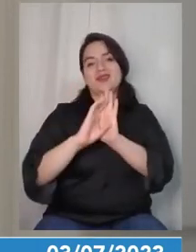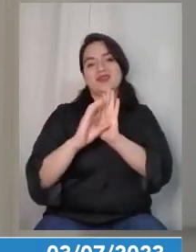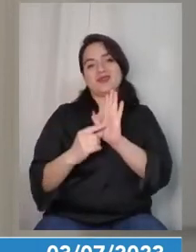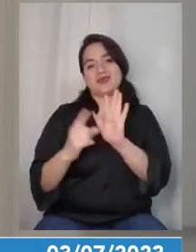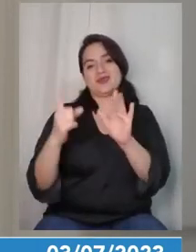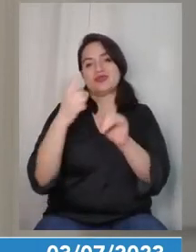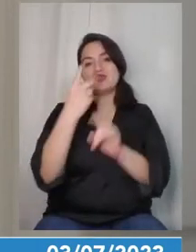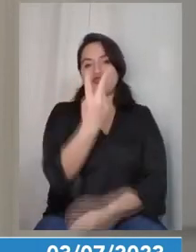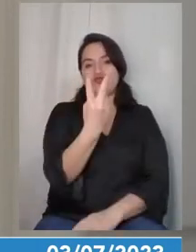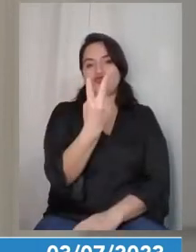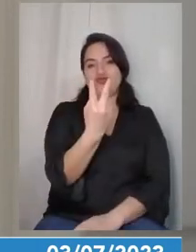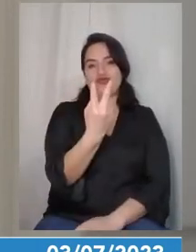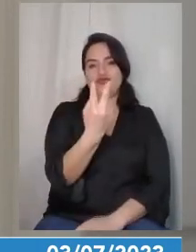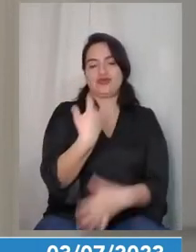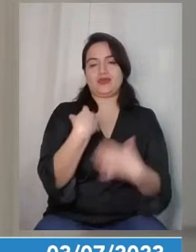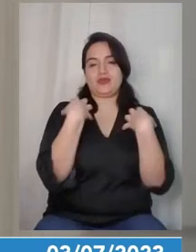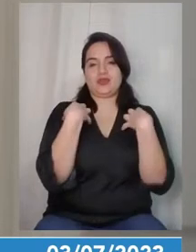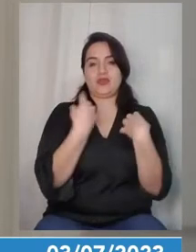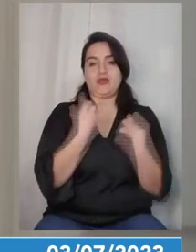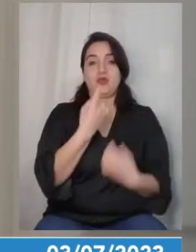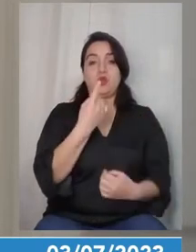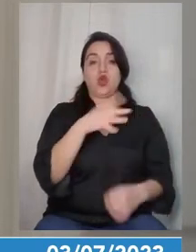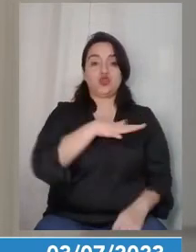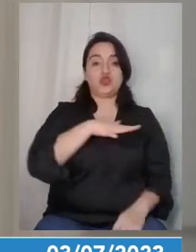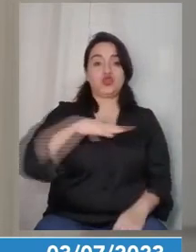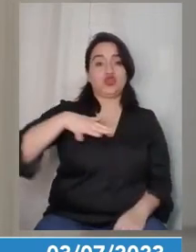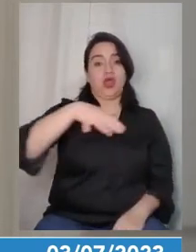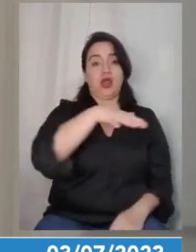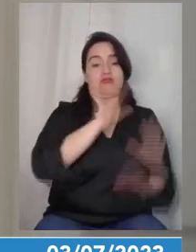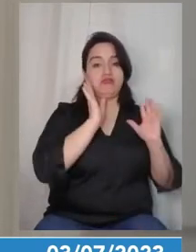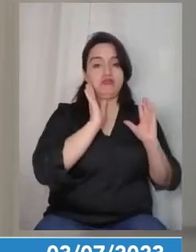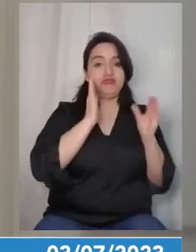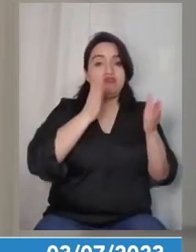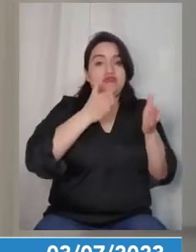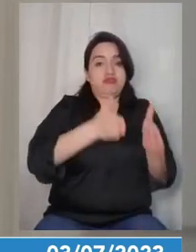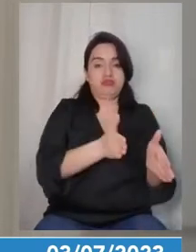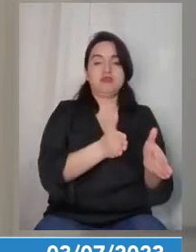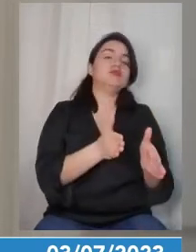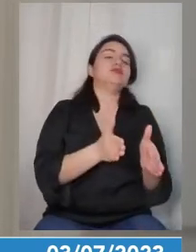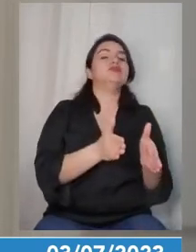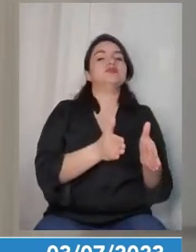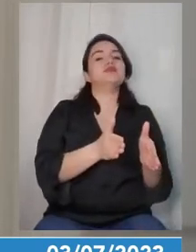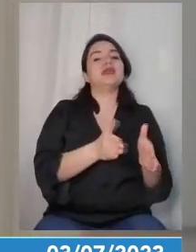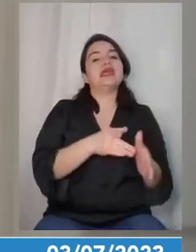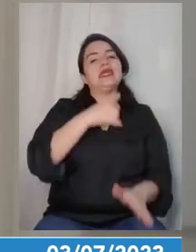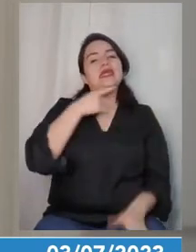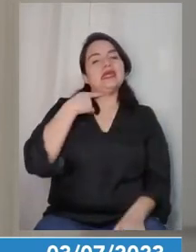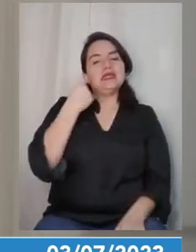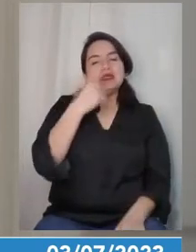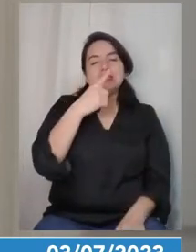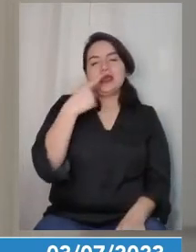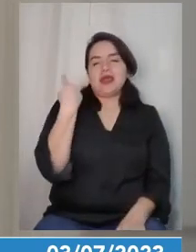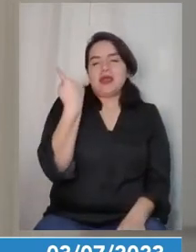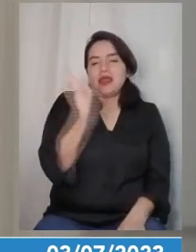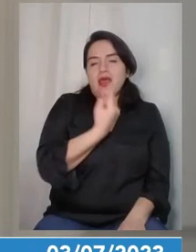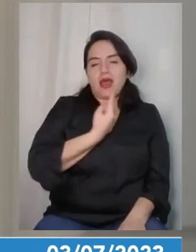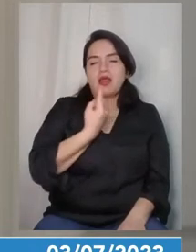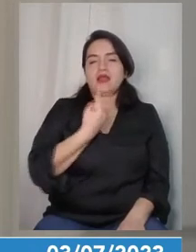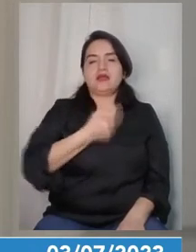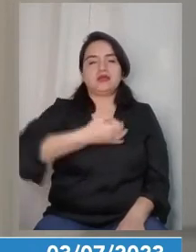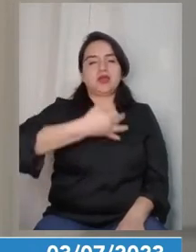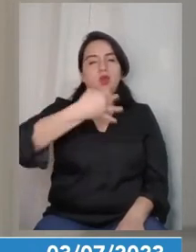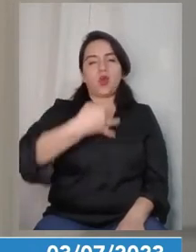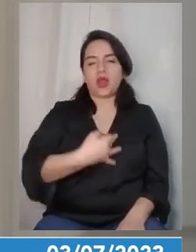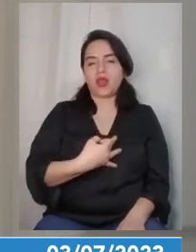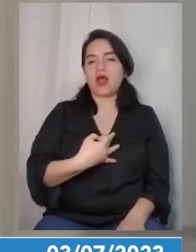funciones. Una función social, ¿no es cierto?, que tenga relación con los intereses generales y con la seguridad de la nación,